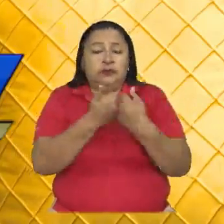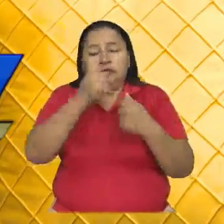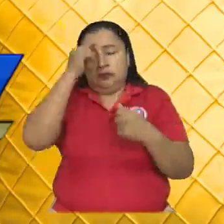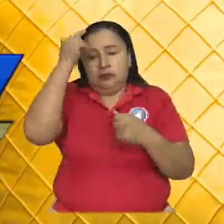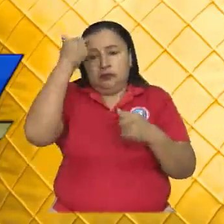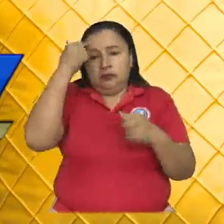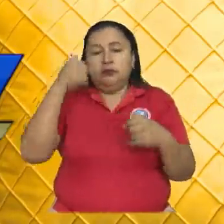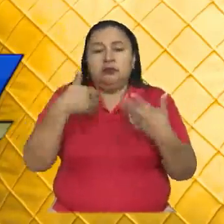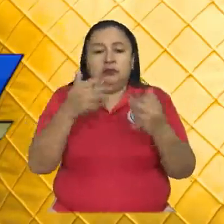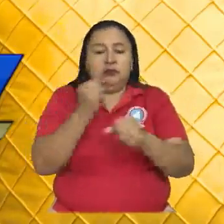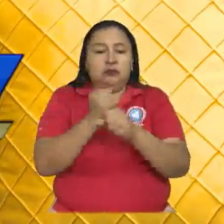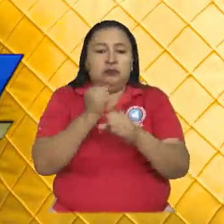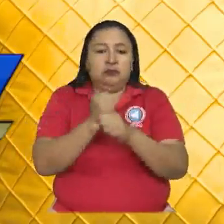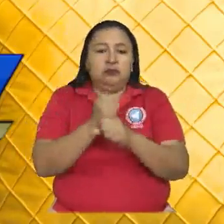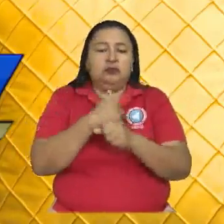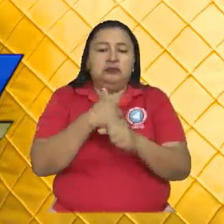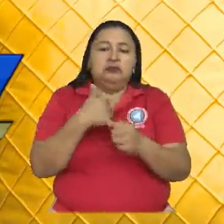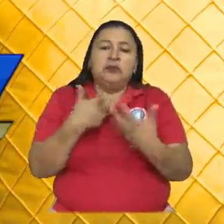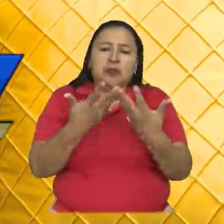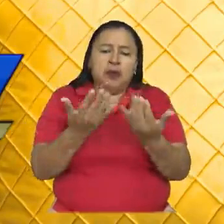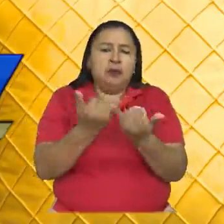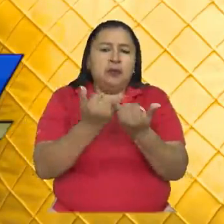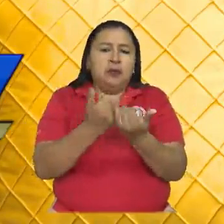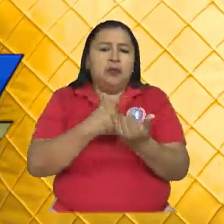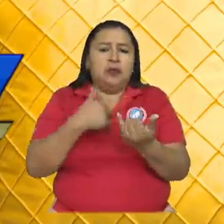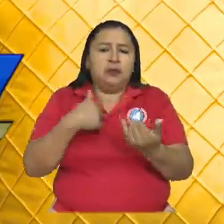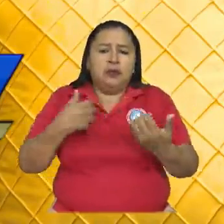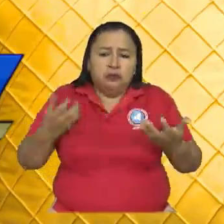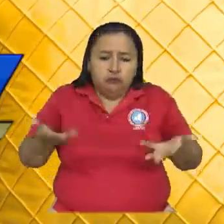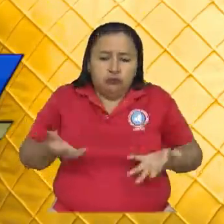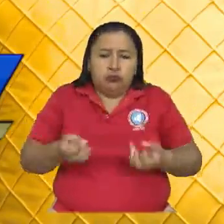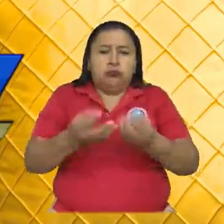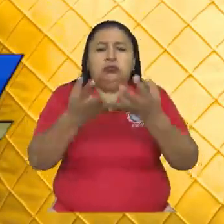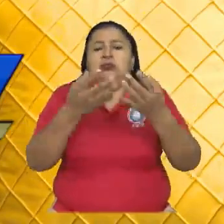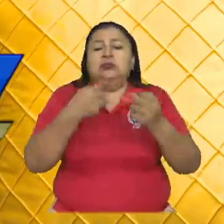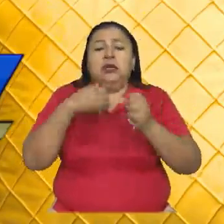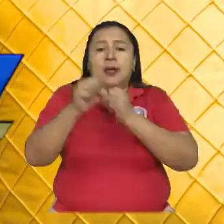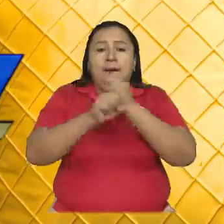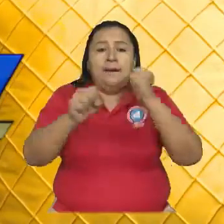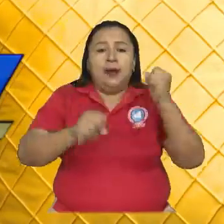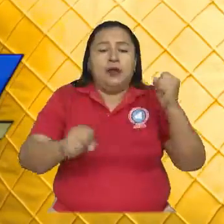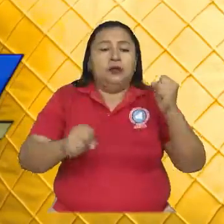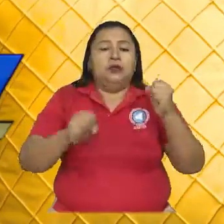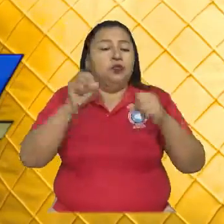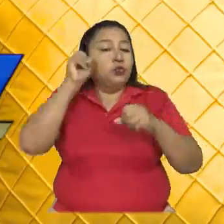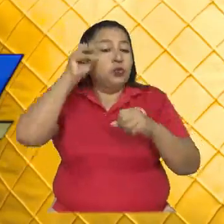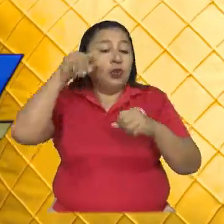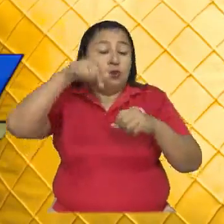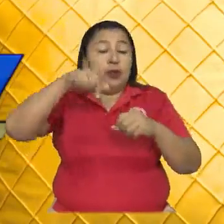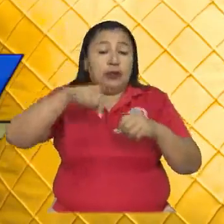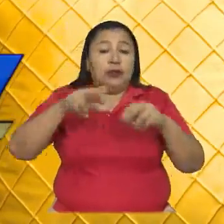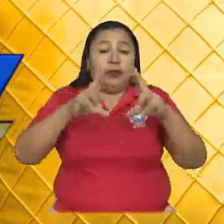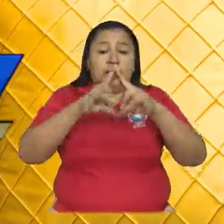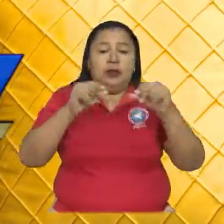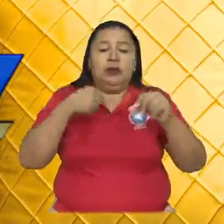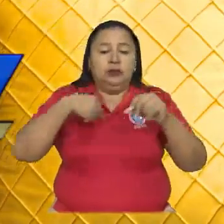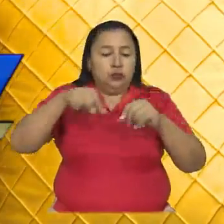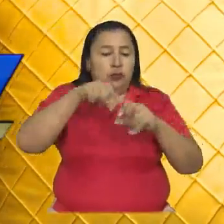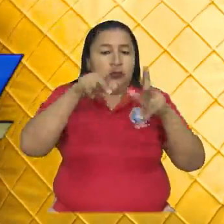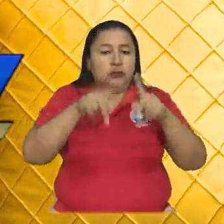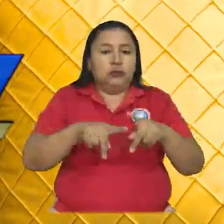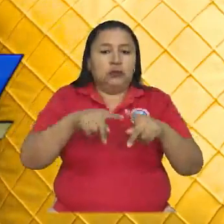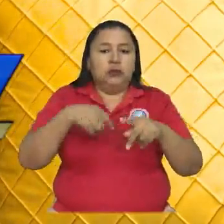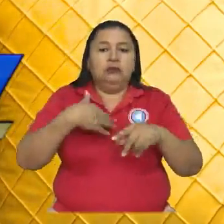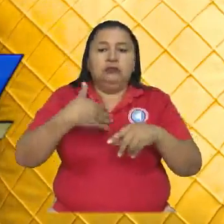gobierno. Estaremos también lanzando campañas de turismo interno, sobre todo de cara a las